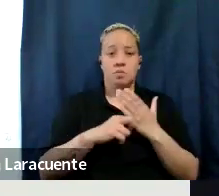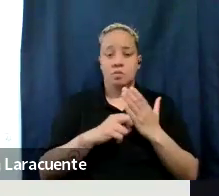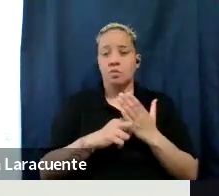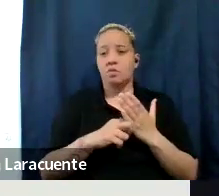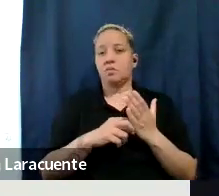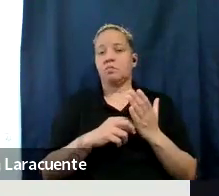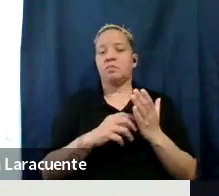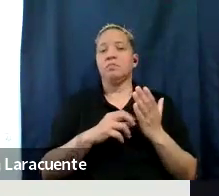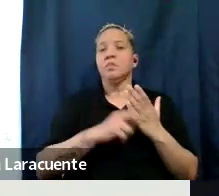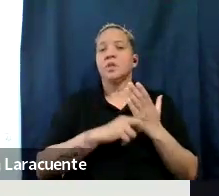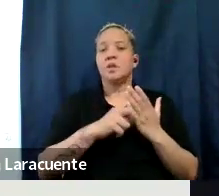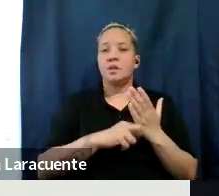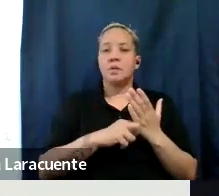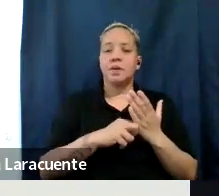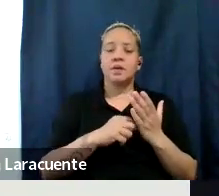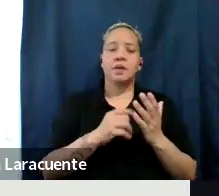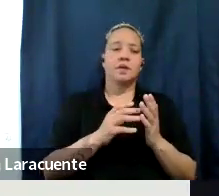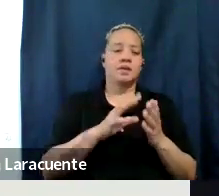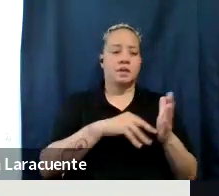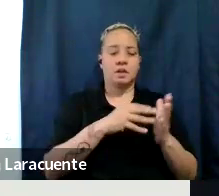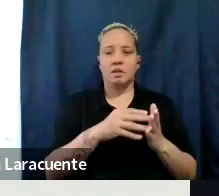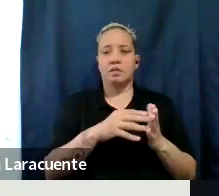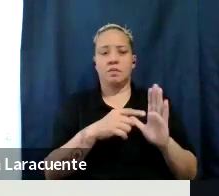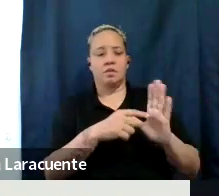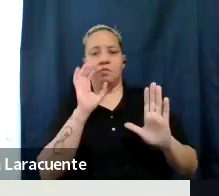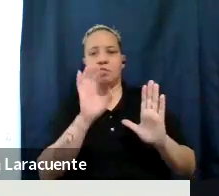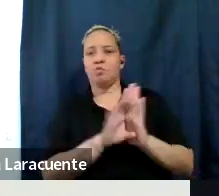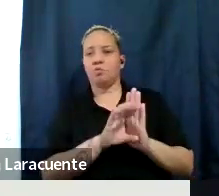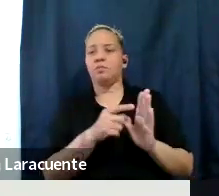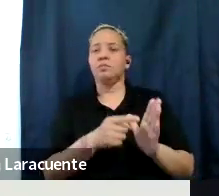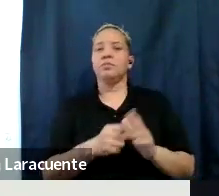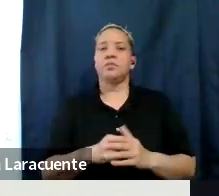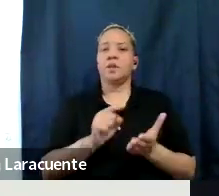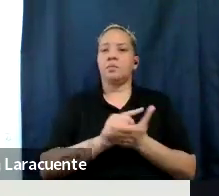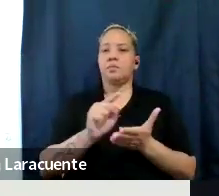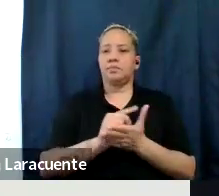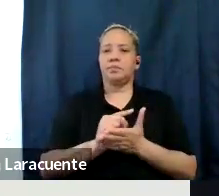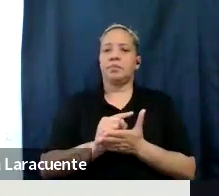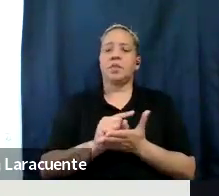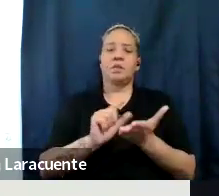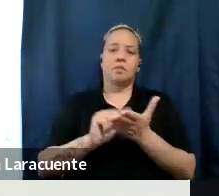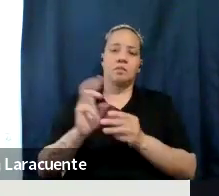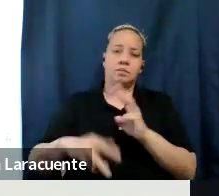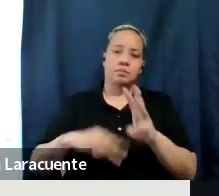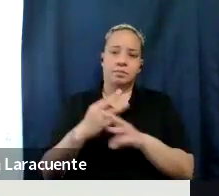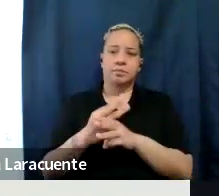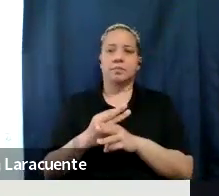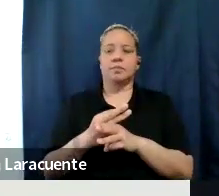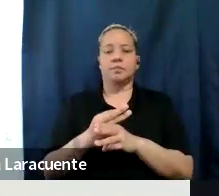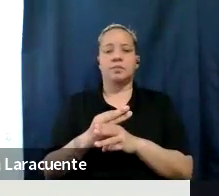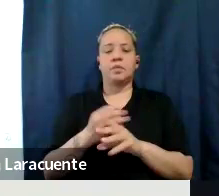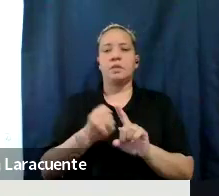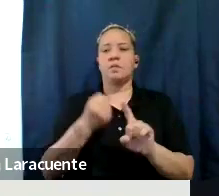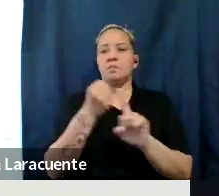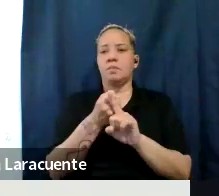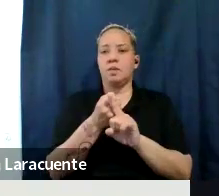Puerto Rico Ilustrado, ¿verdad? Salía semanalmente. Justamente será en El Mundo, hablando del impacto que